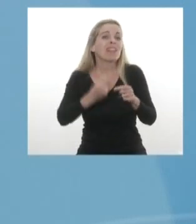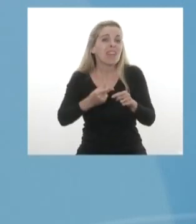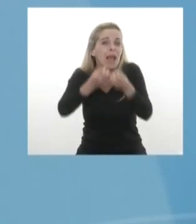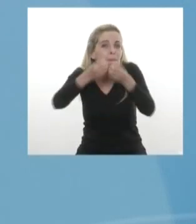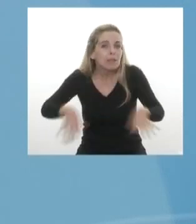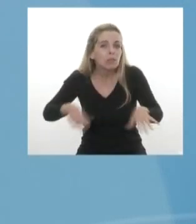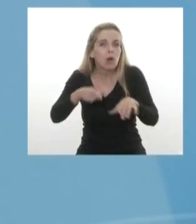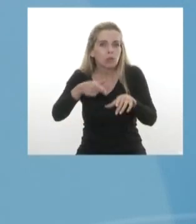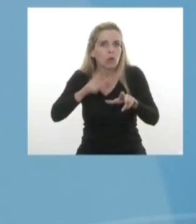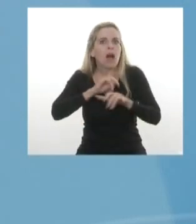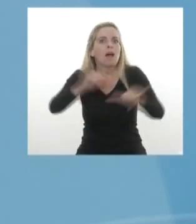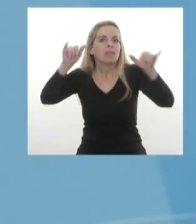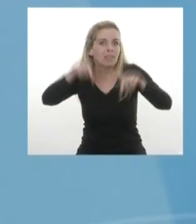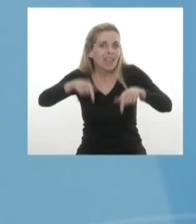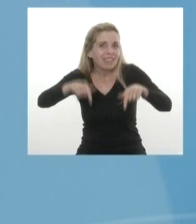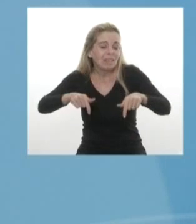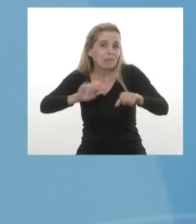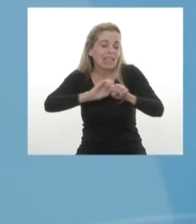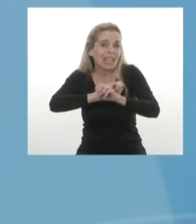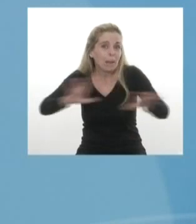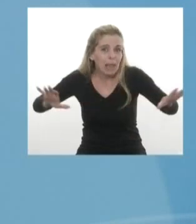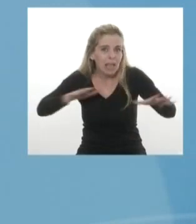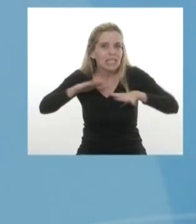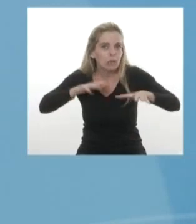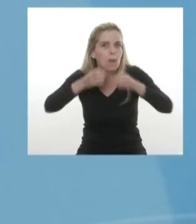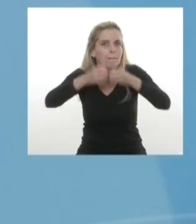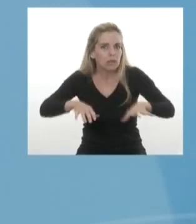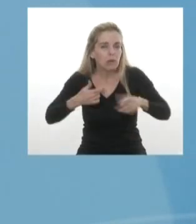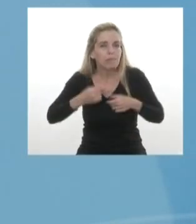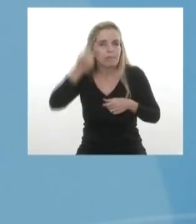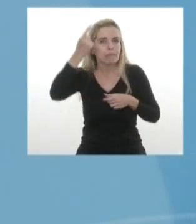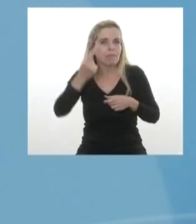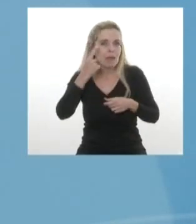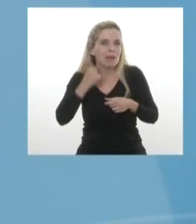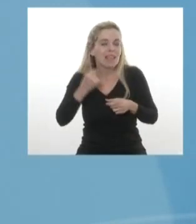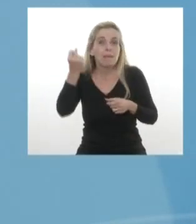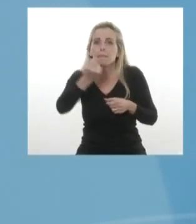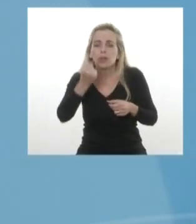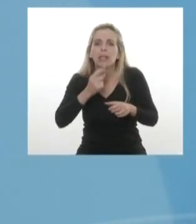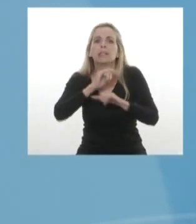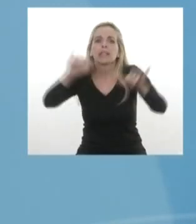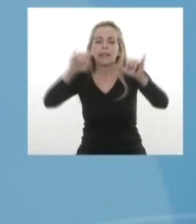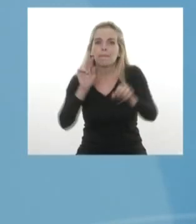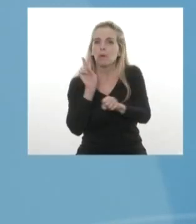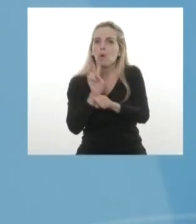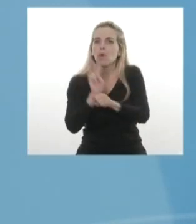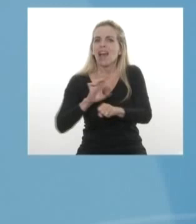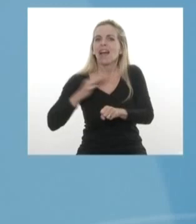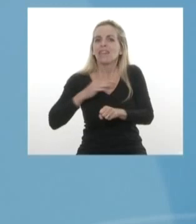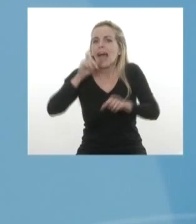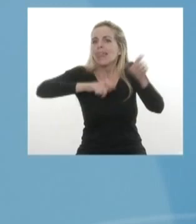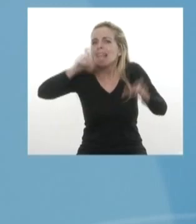pesadilla se inició. Cuidar la vida de nuestro pueblo es una